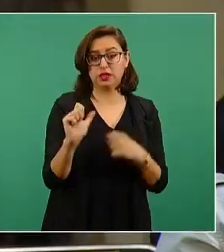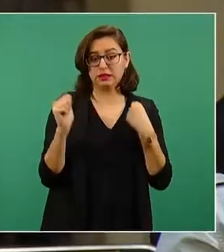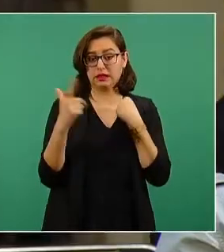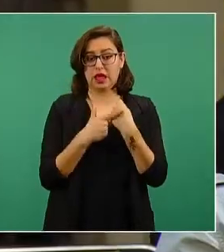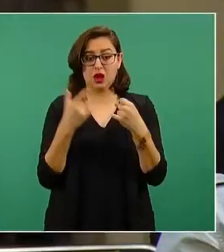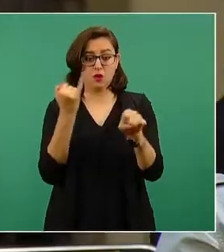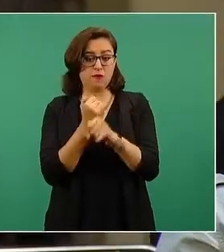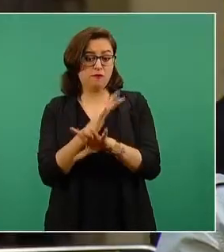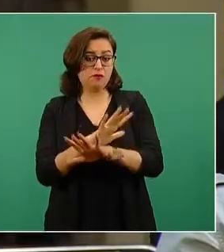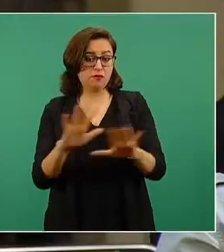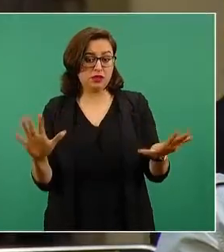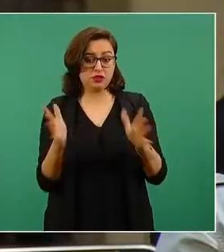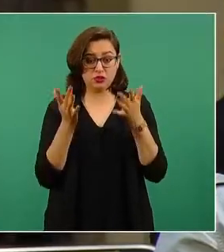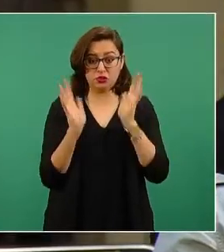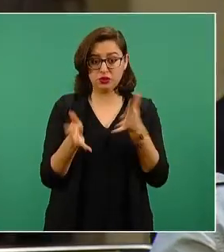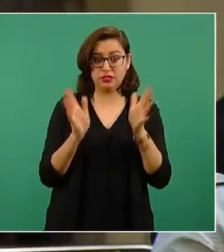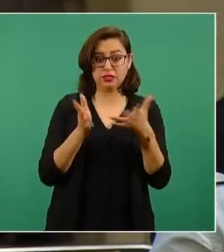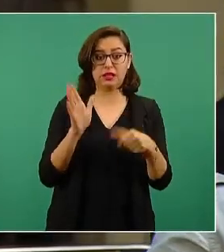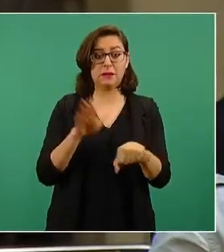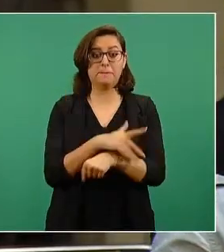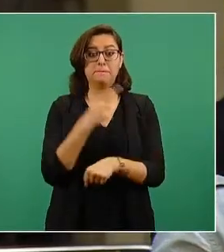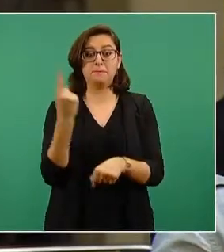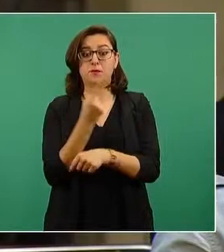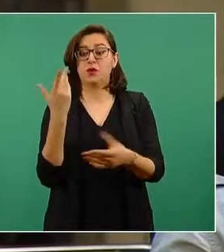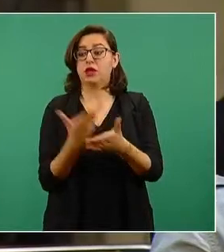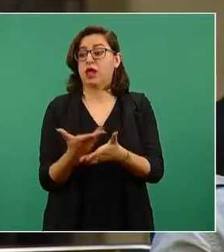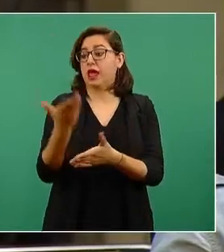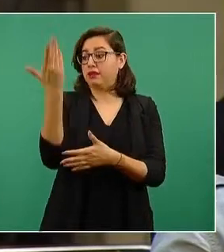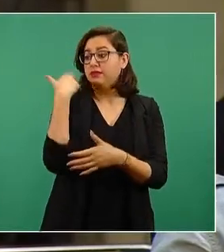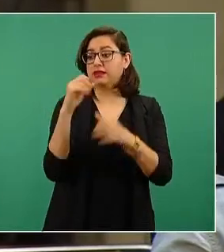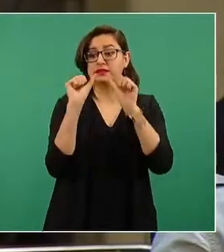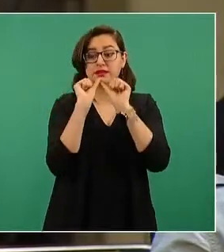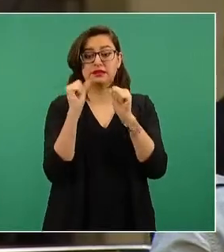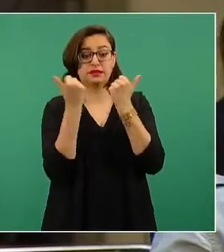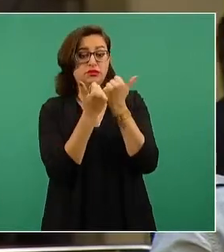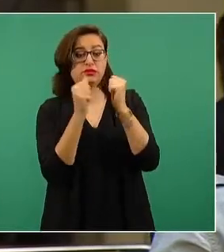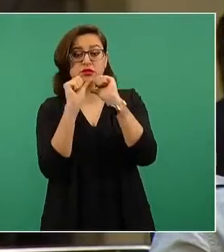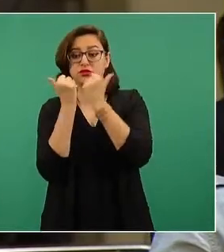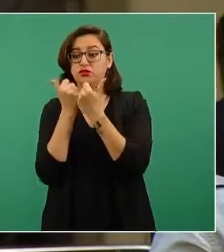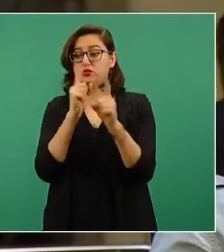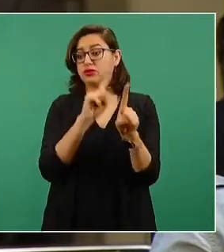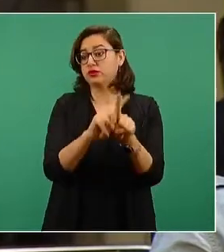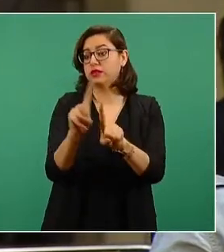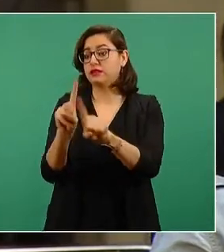unas semanas publicaron algunas asociaciones de abogados